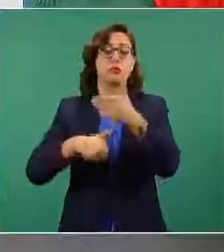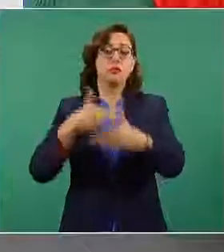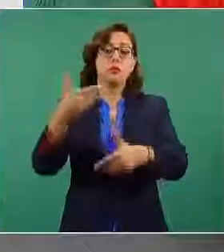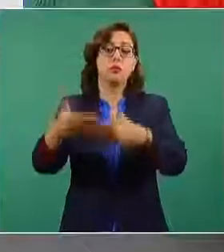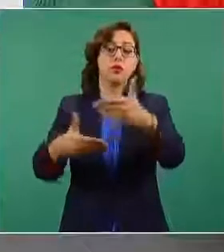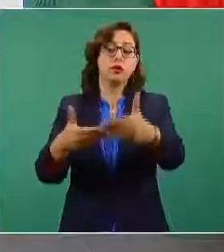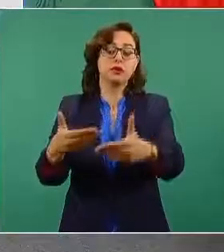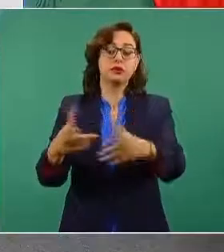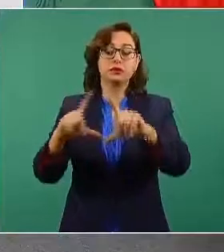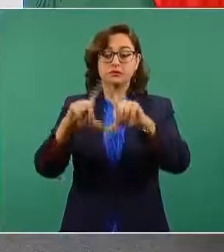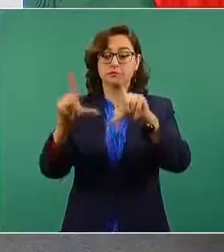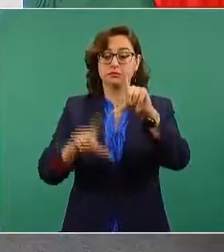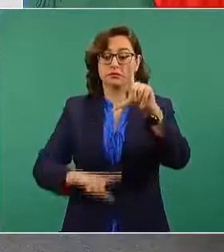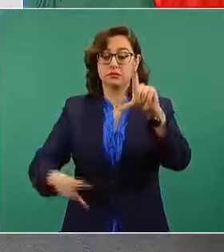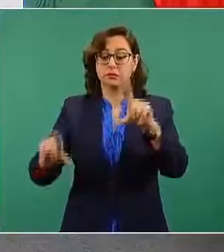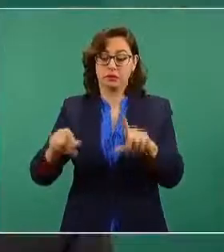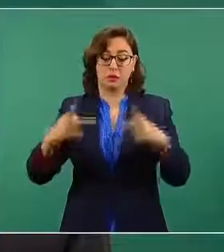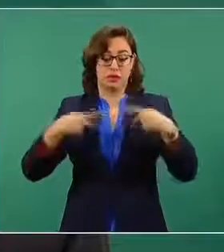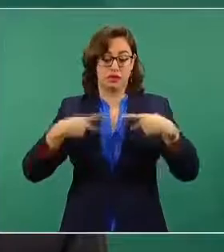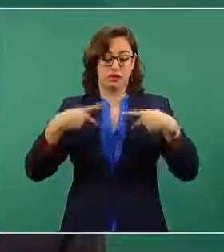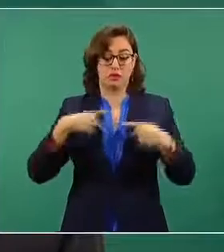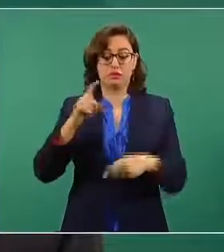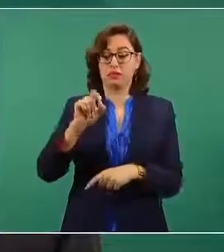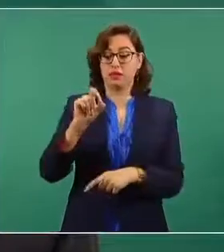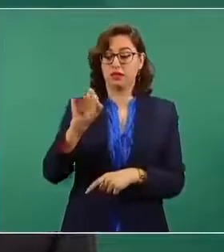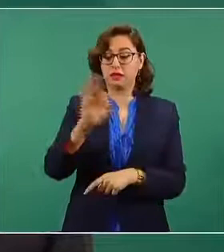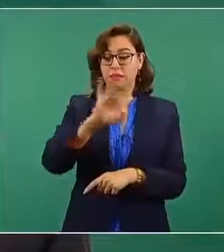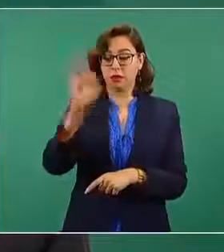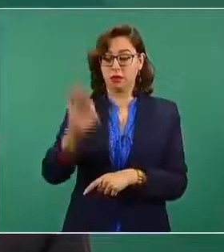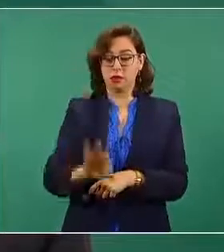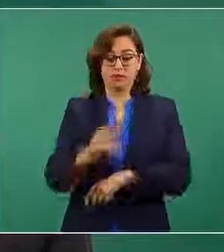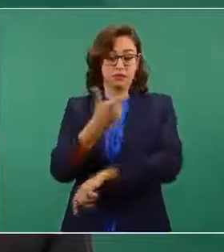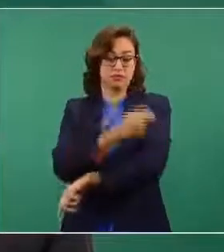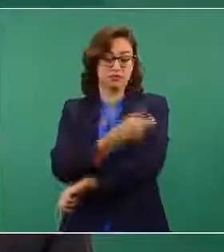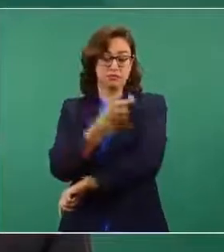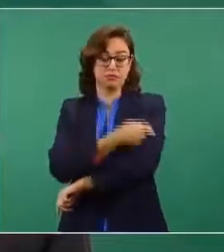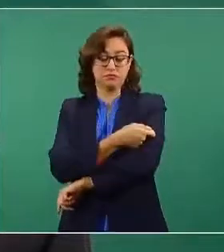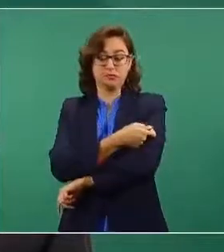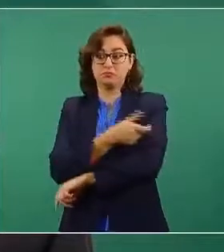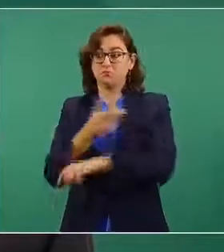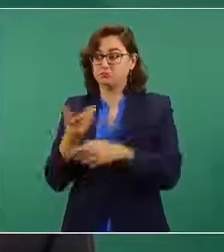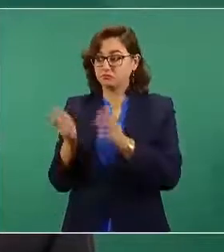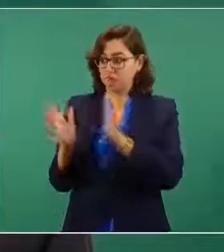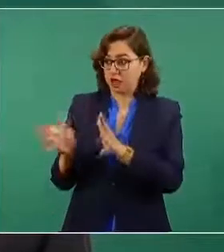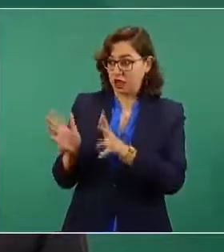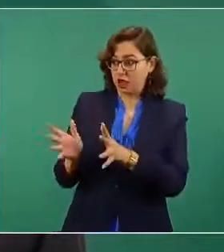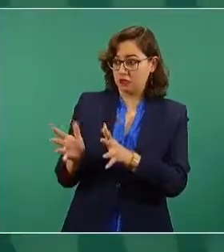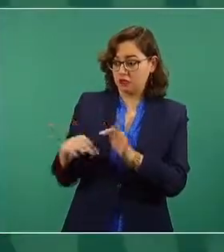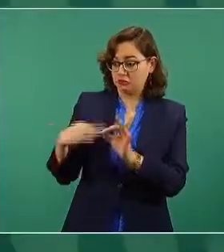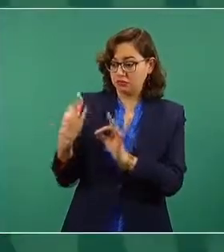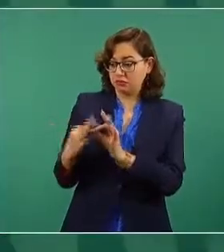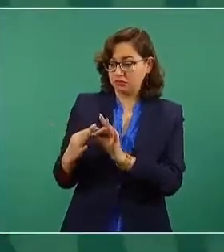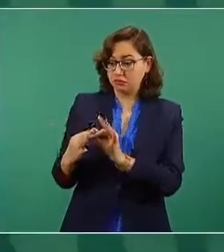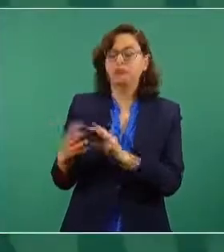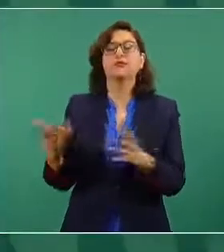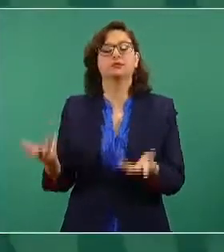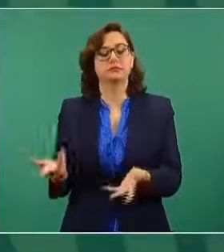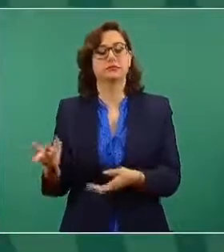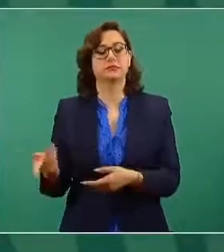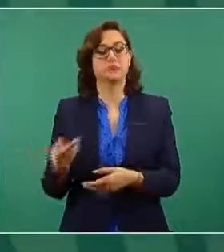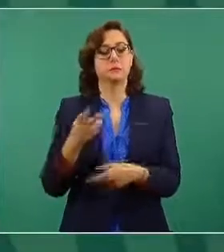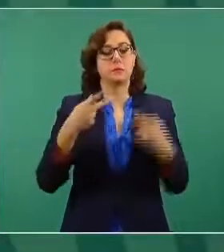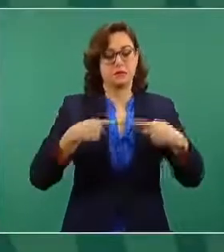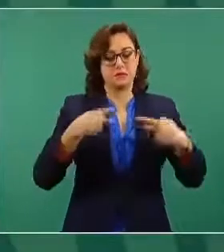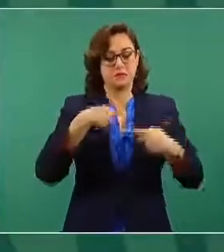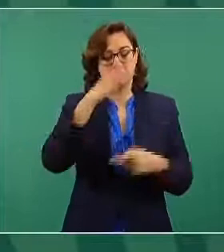cobertura del 20% de la población, se habrá reducido el 80% de las defunciones. Por eso es tan importante